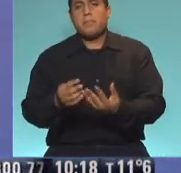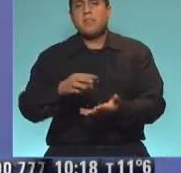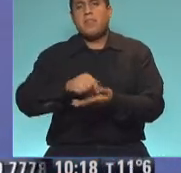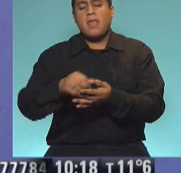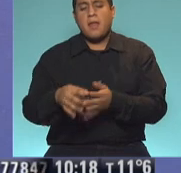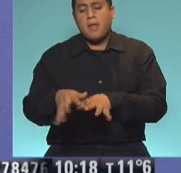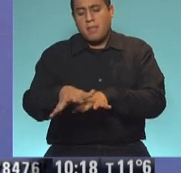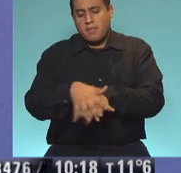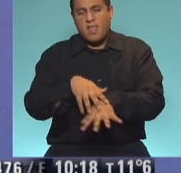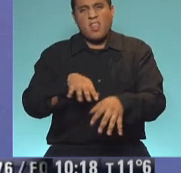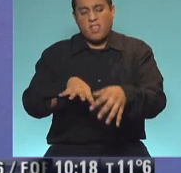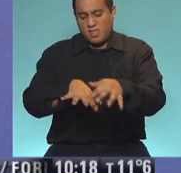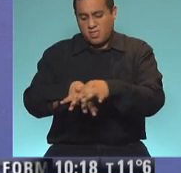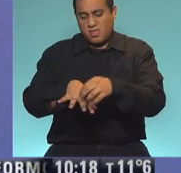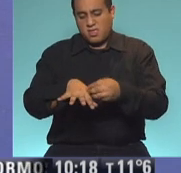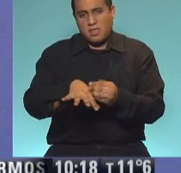los dedos.